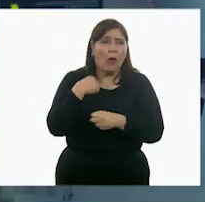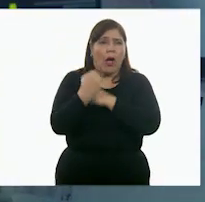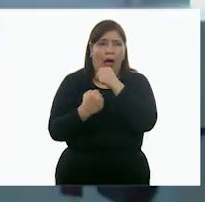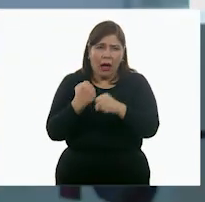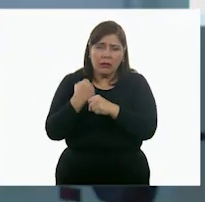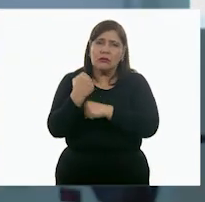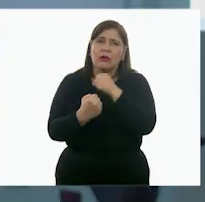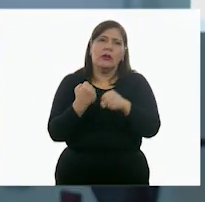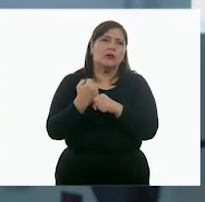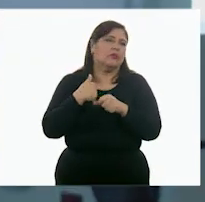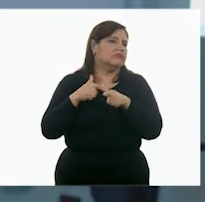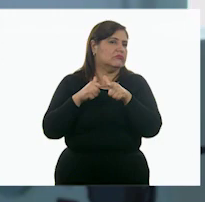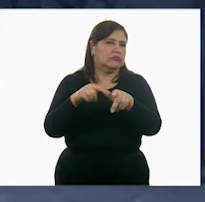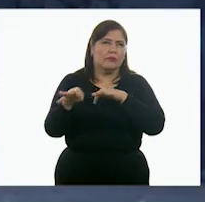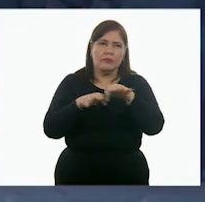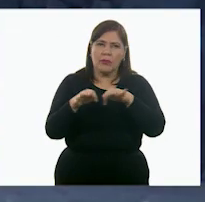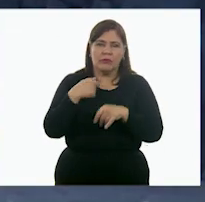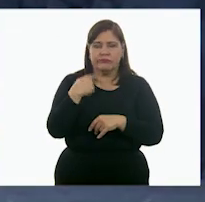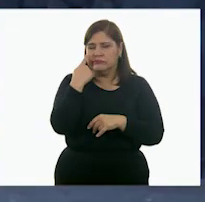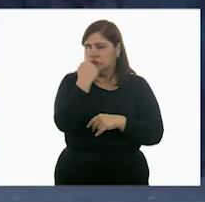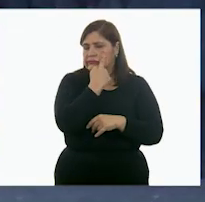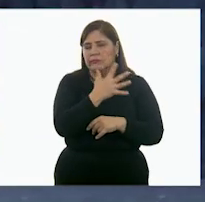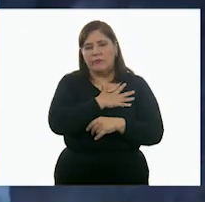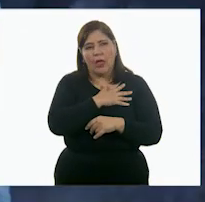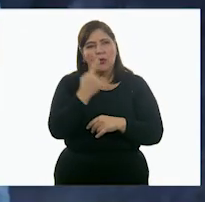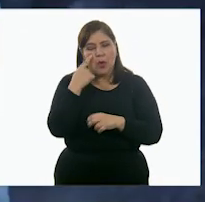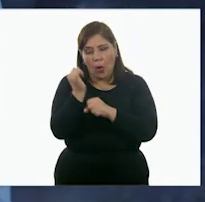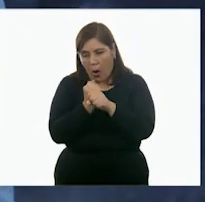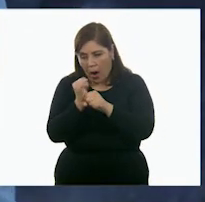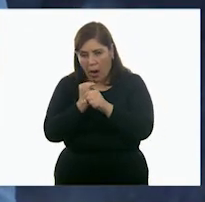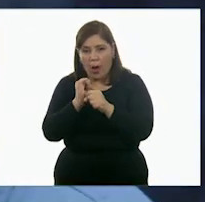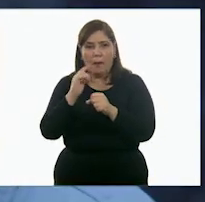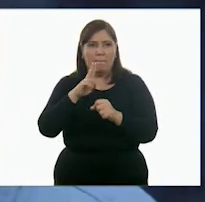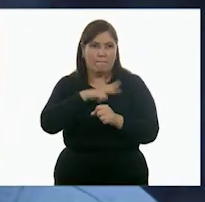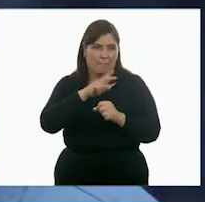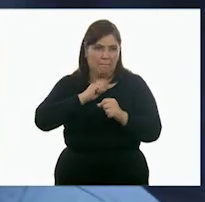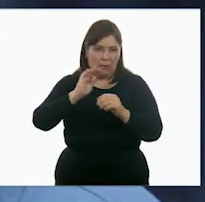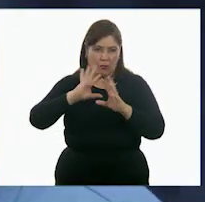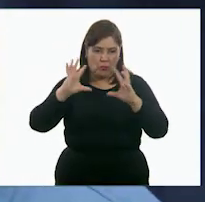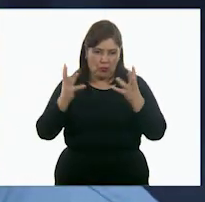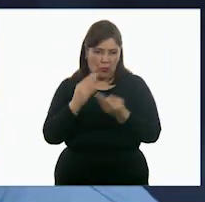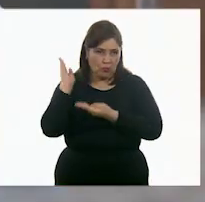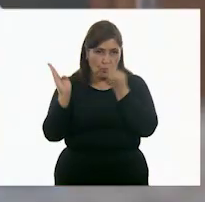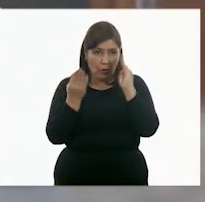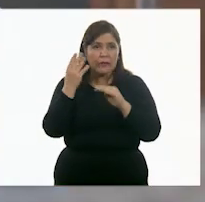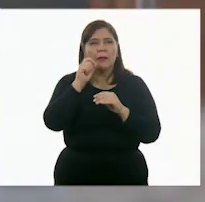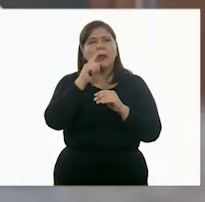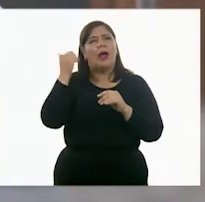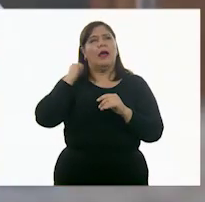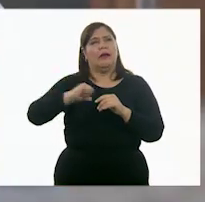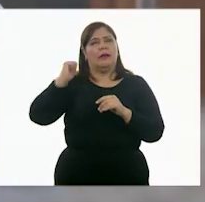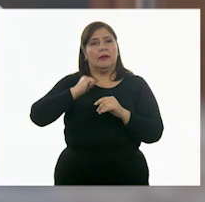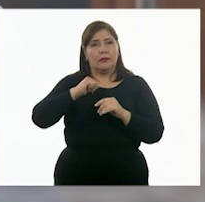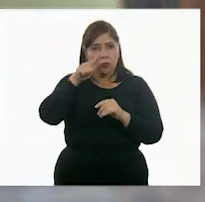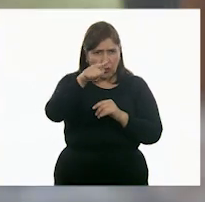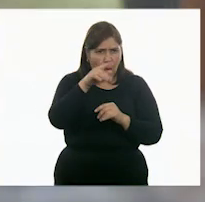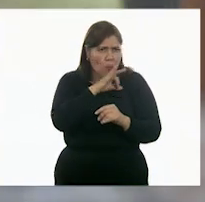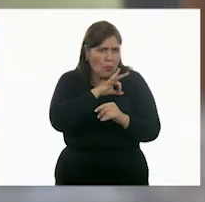que más me apasiona. Investigo nuestro planeta y a nuestros antepasados. Explota tu